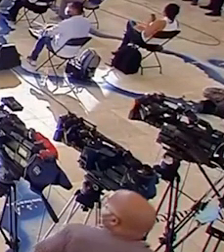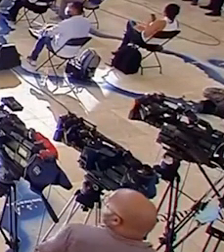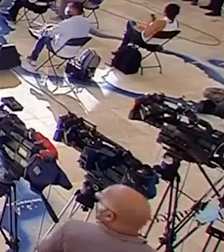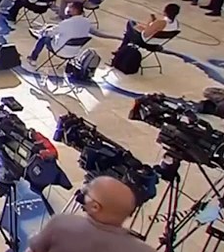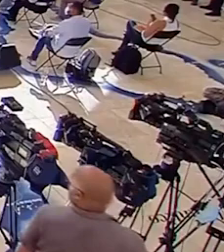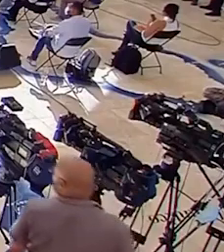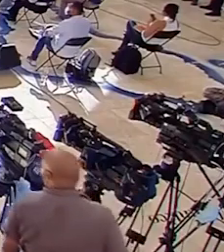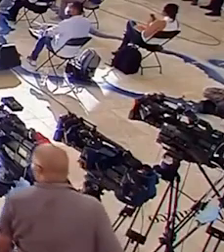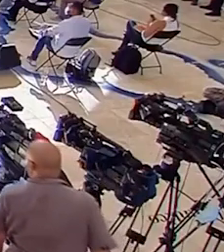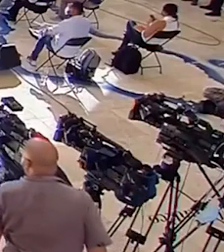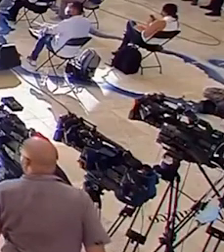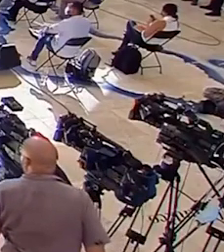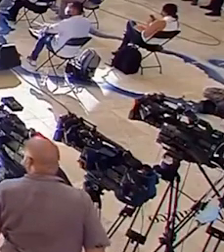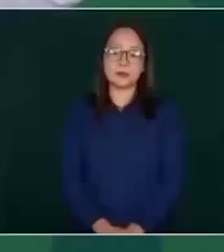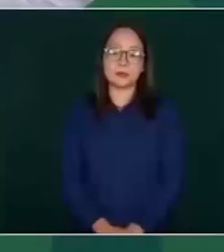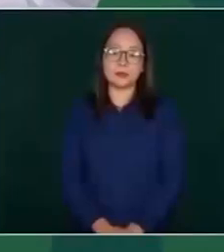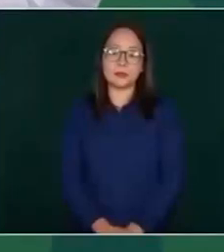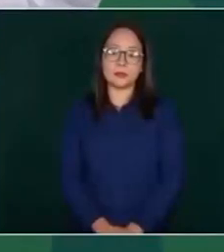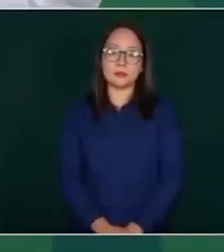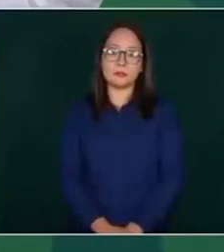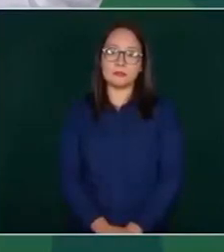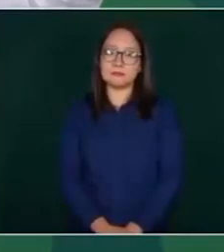Siempre, en cualquier obra,